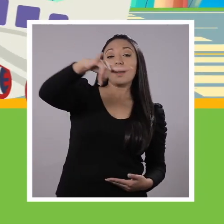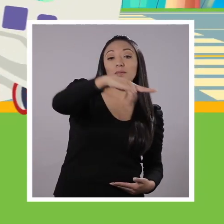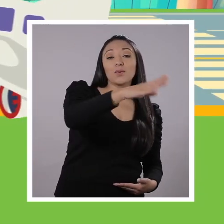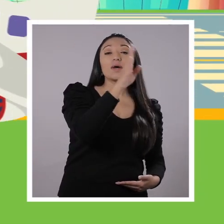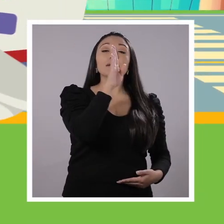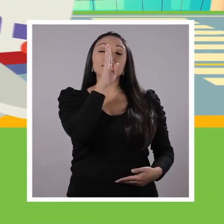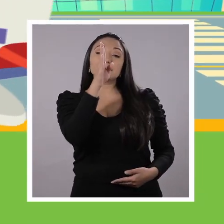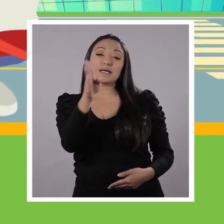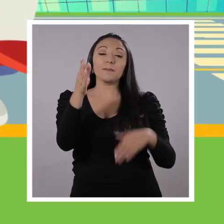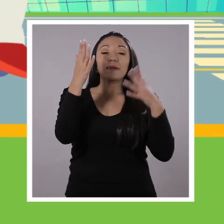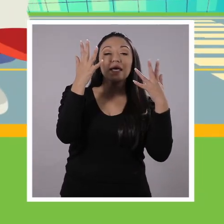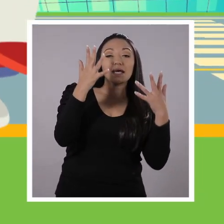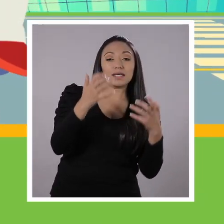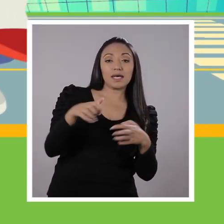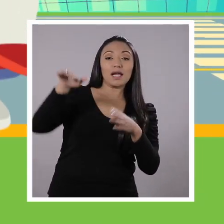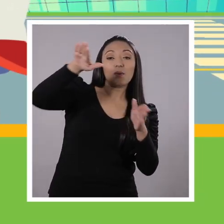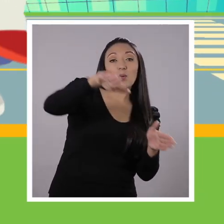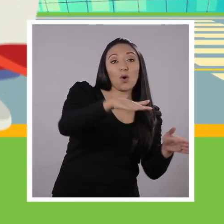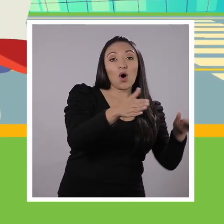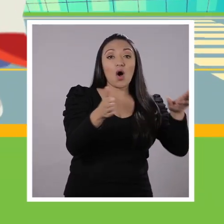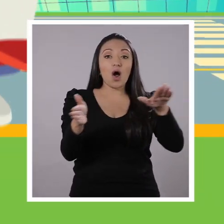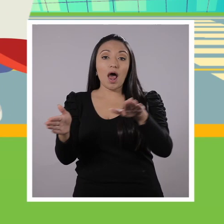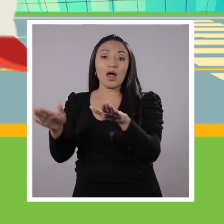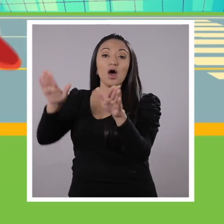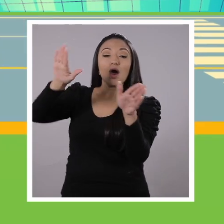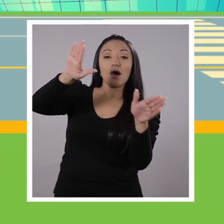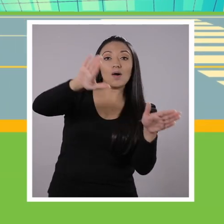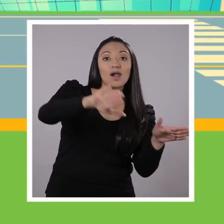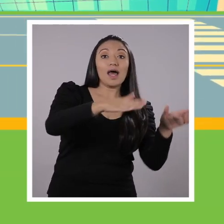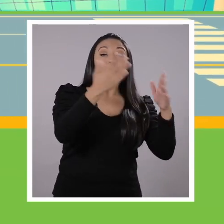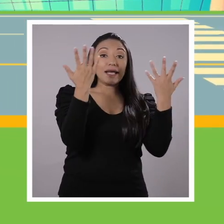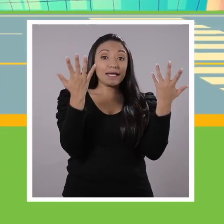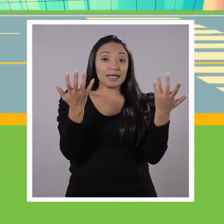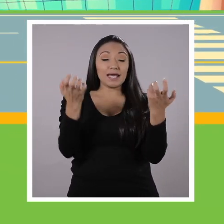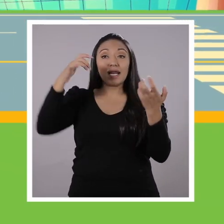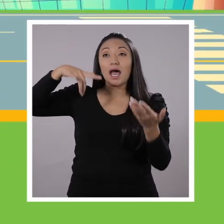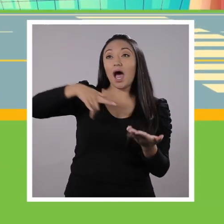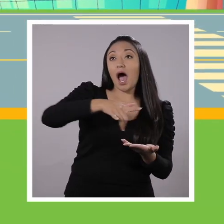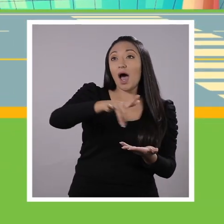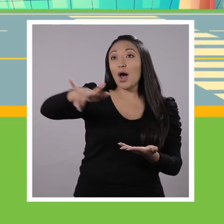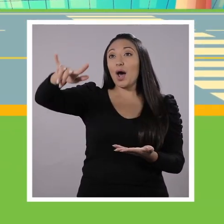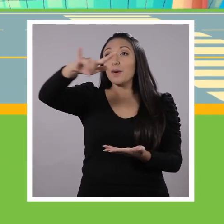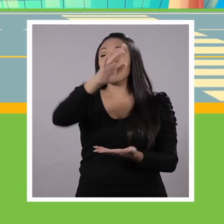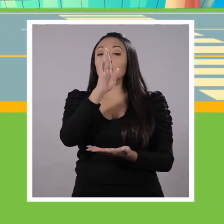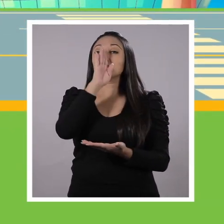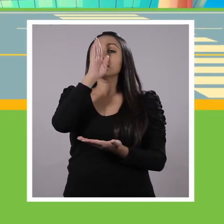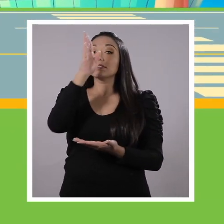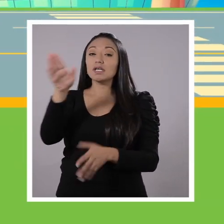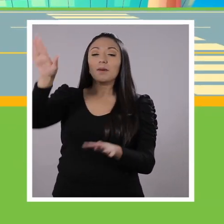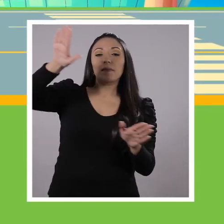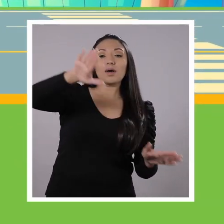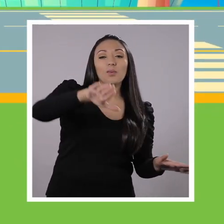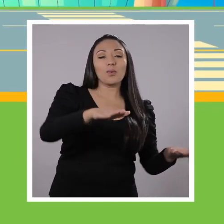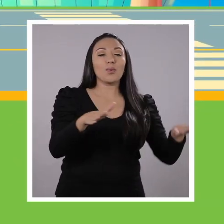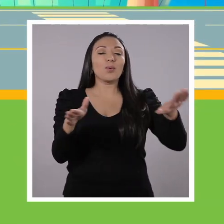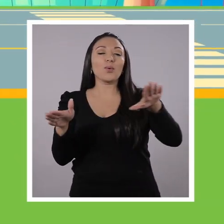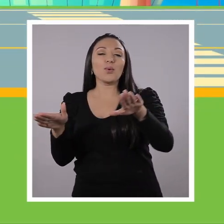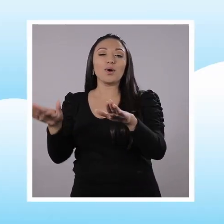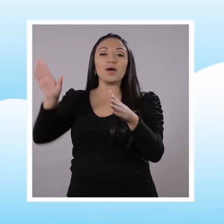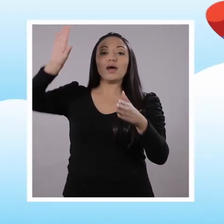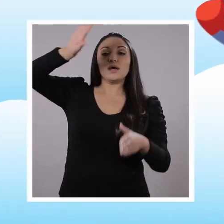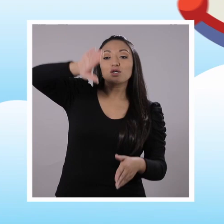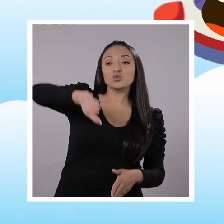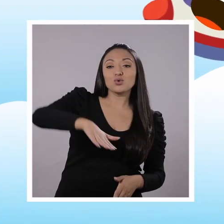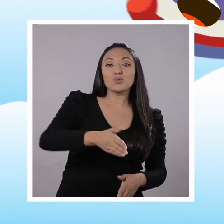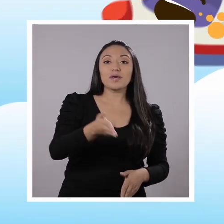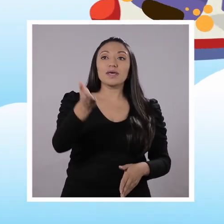que siempre quería volar. Había una vez un avión que siempre quería volar.